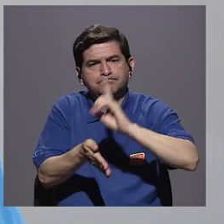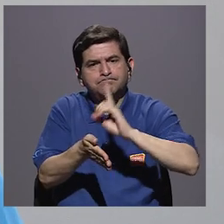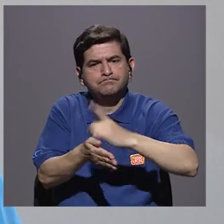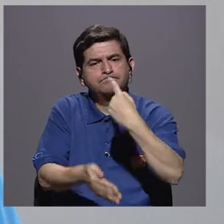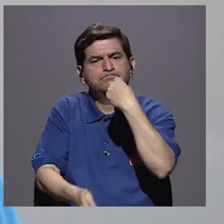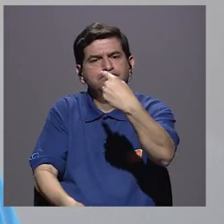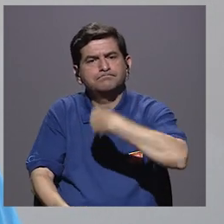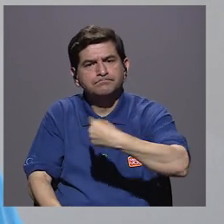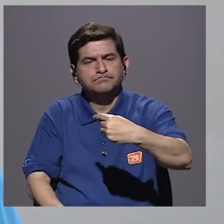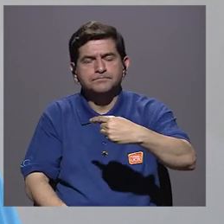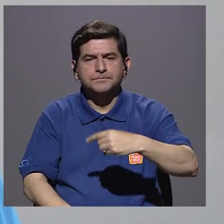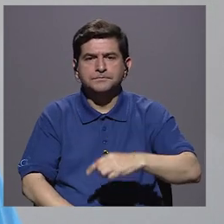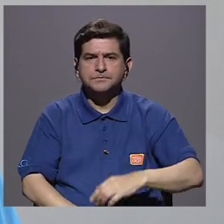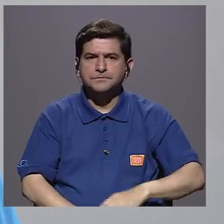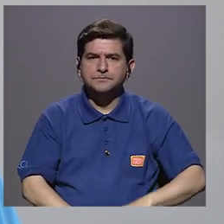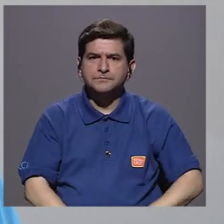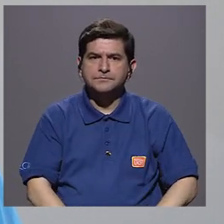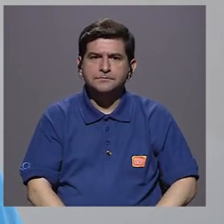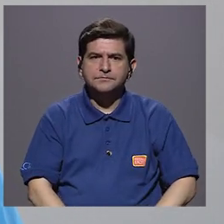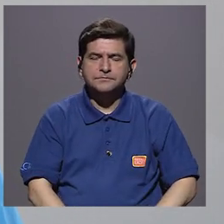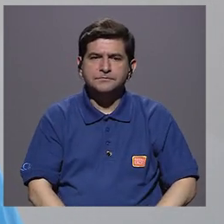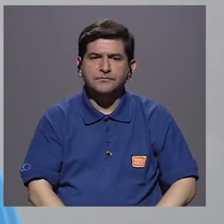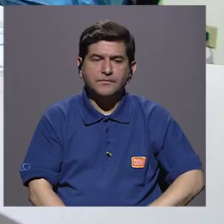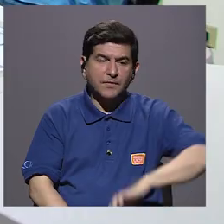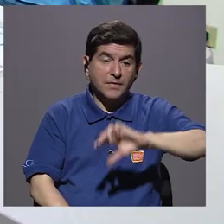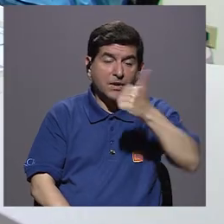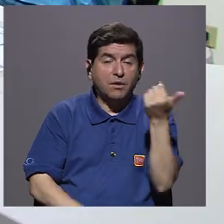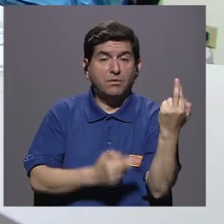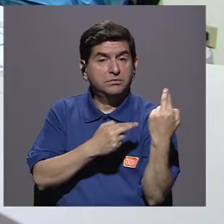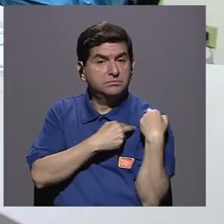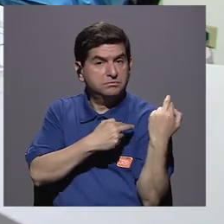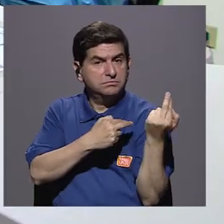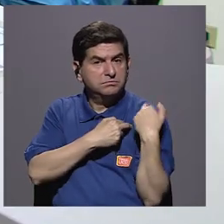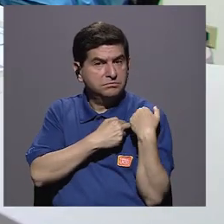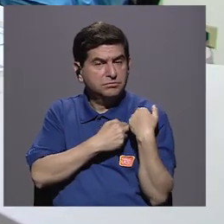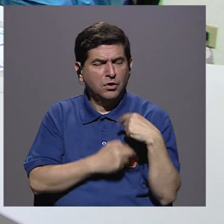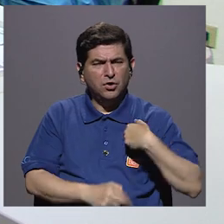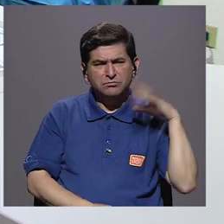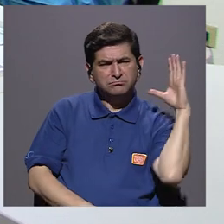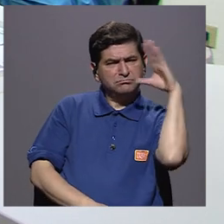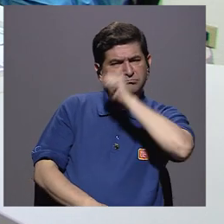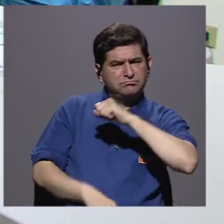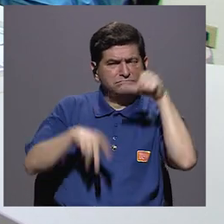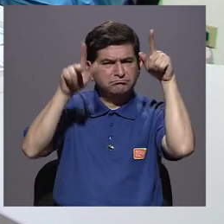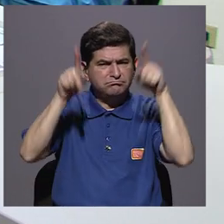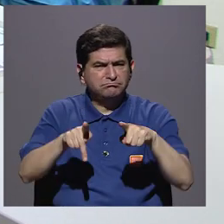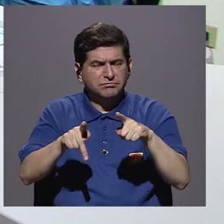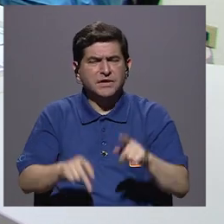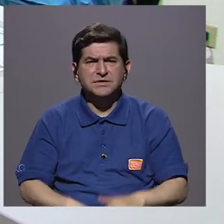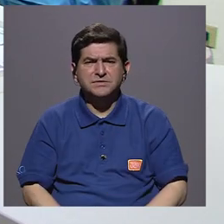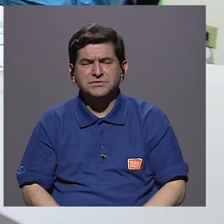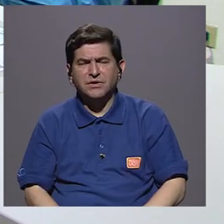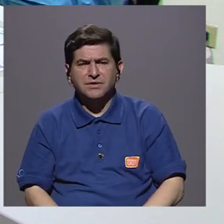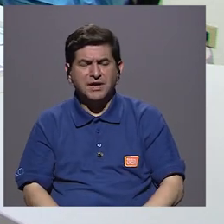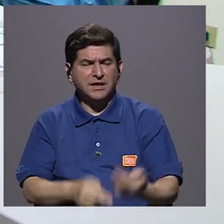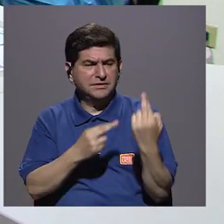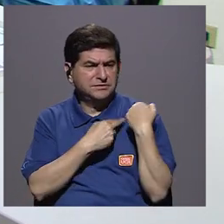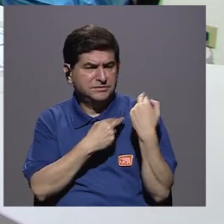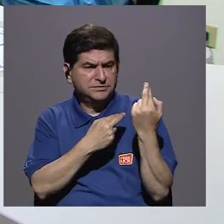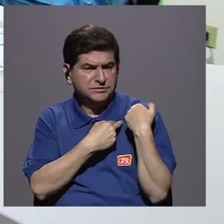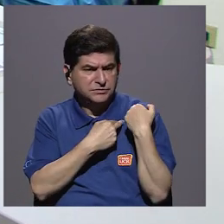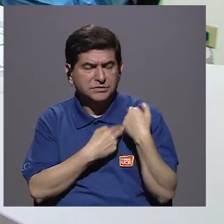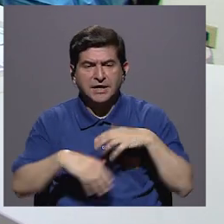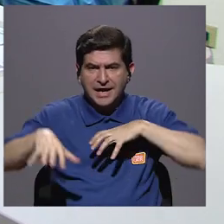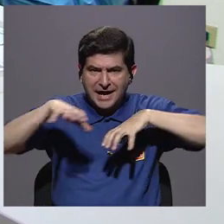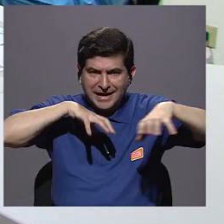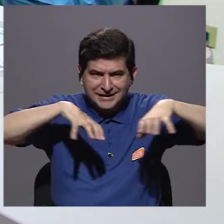nos da el médico. Uh-huh. Otro de los deberes que está viendo acá es las personas, bueno, debemos